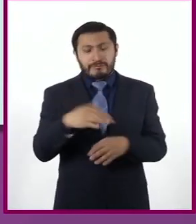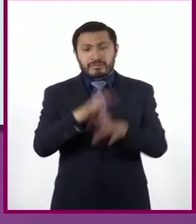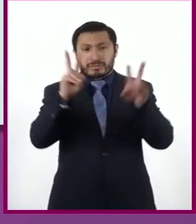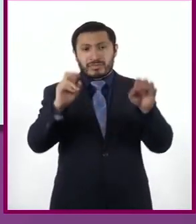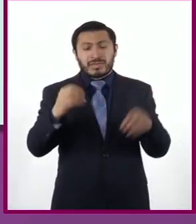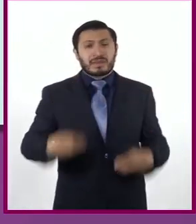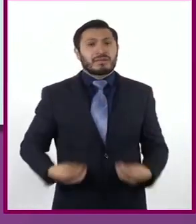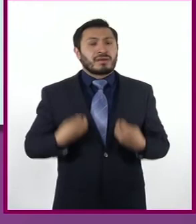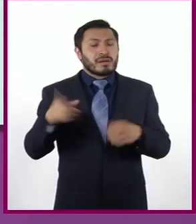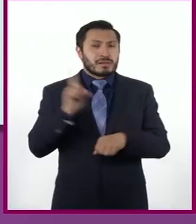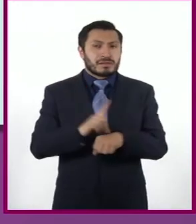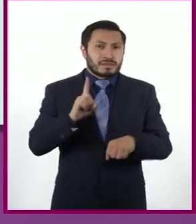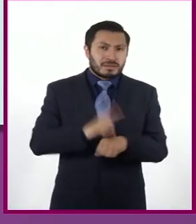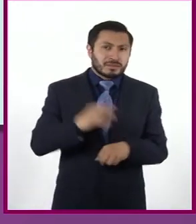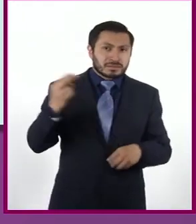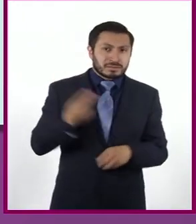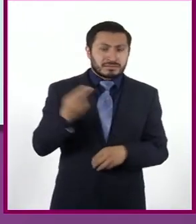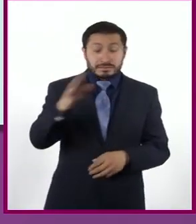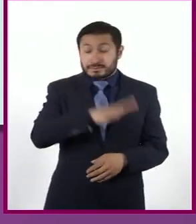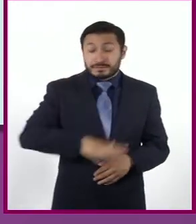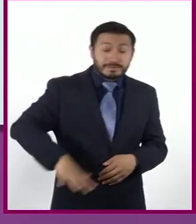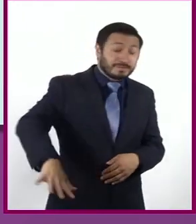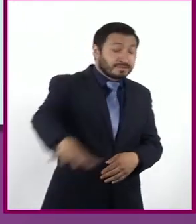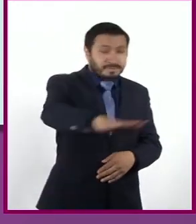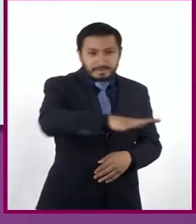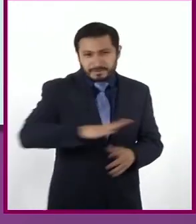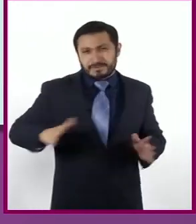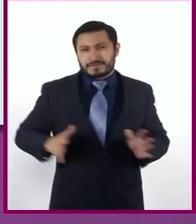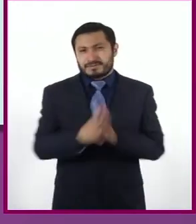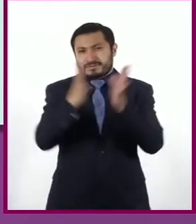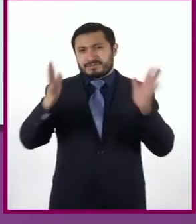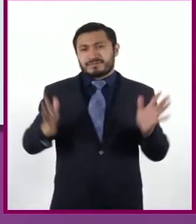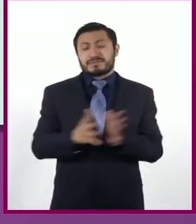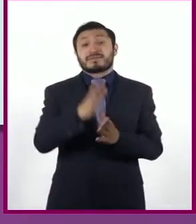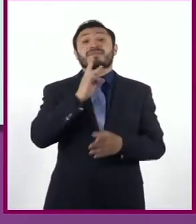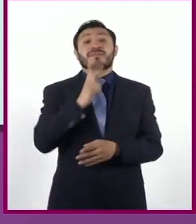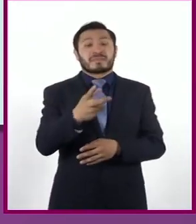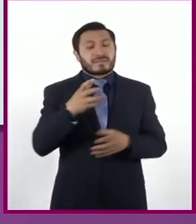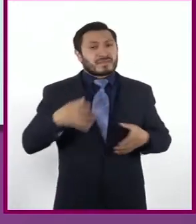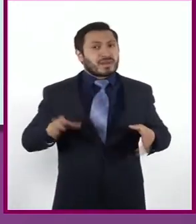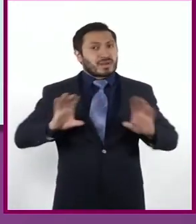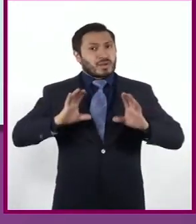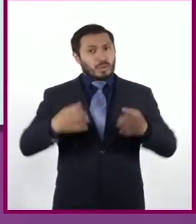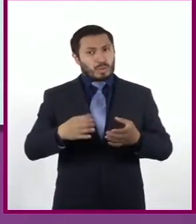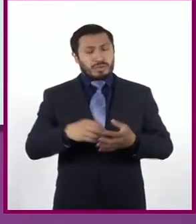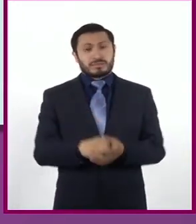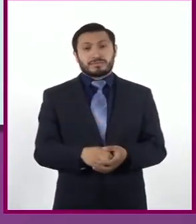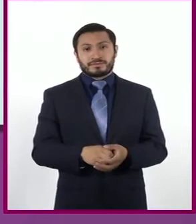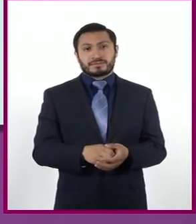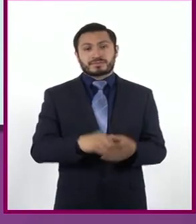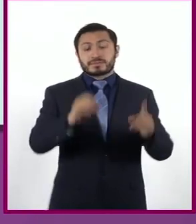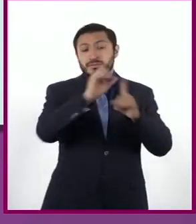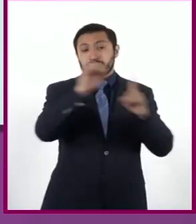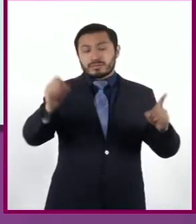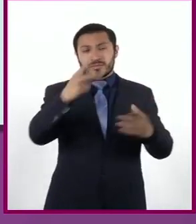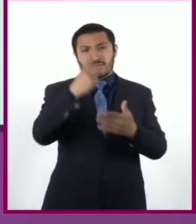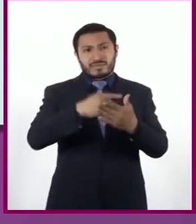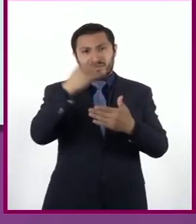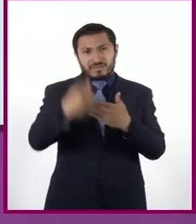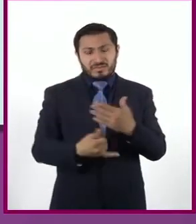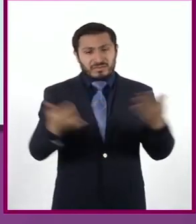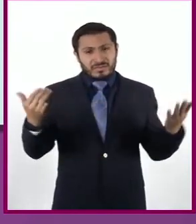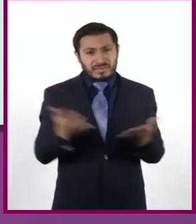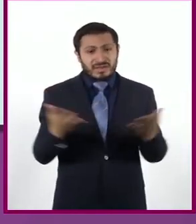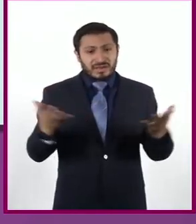cotidiana y que requieren de la colaboración de todos para mejorarla o cambiarla. Organizarse para crear proyectos